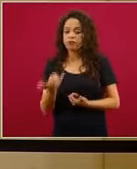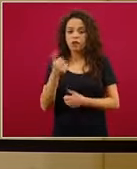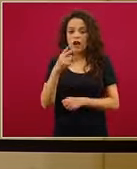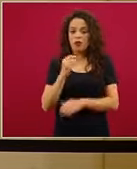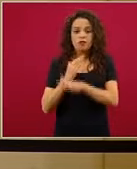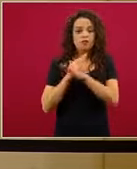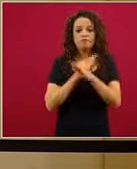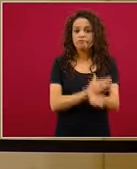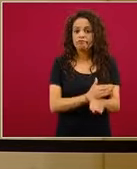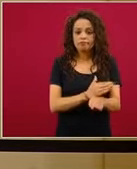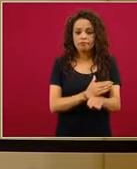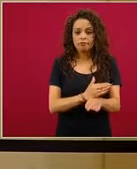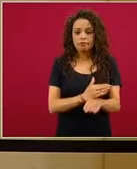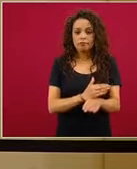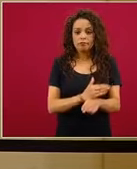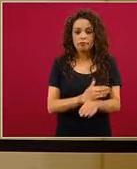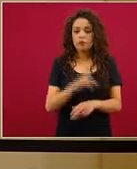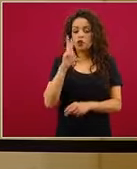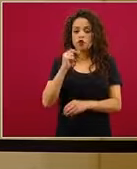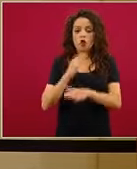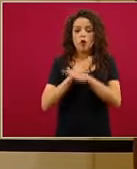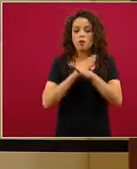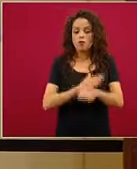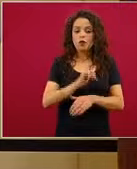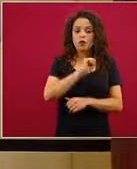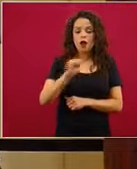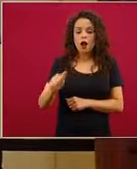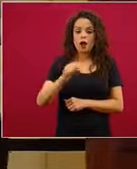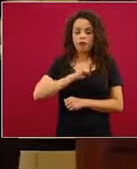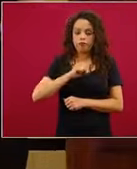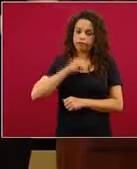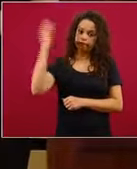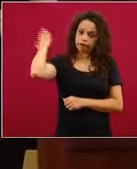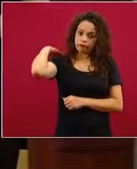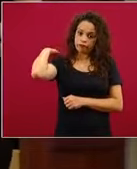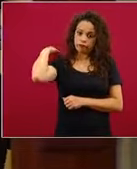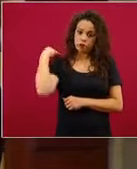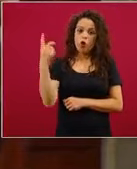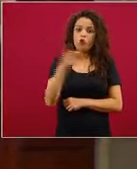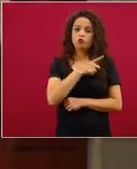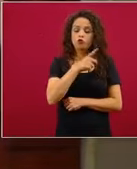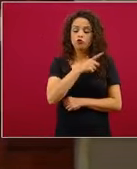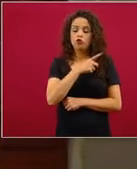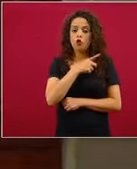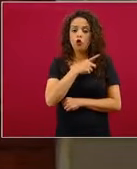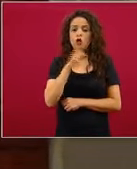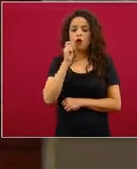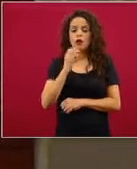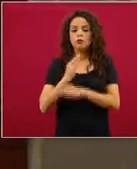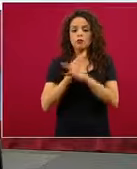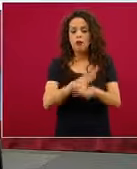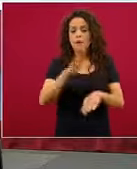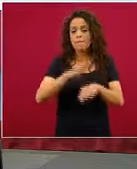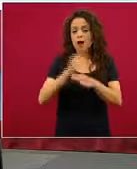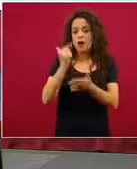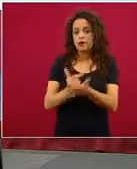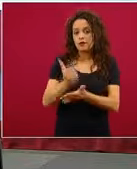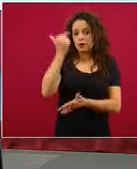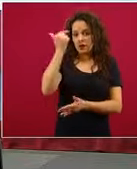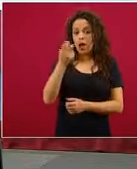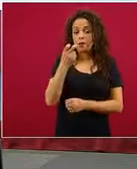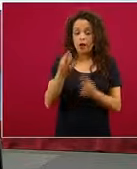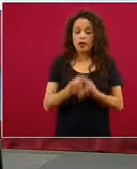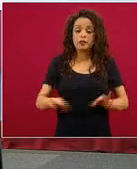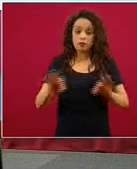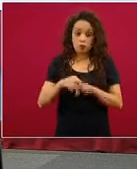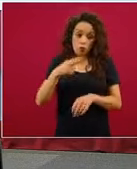la tuberculosis pulmonar, solo protege contra las formas graves, que son las formas más mortales. Por eso es importante que nosotros lo sepamos,